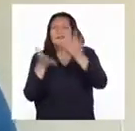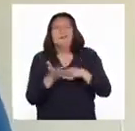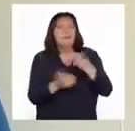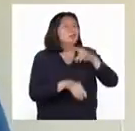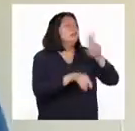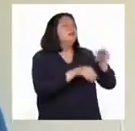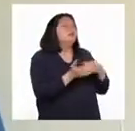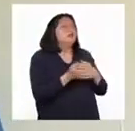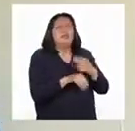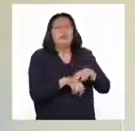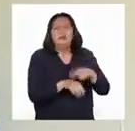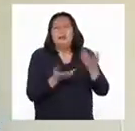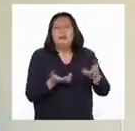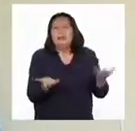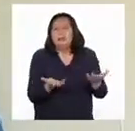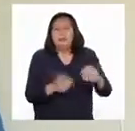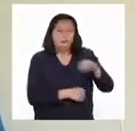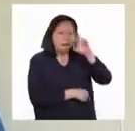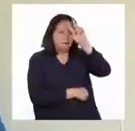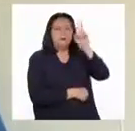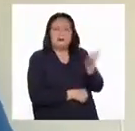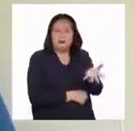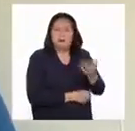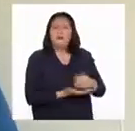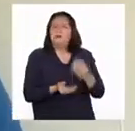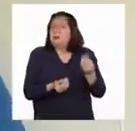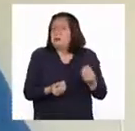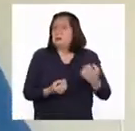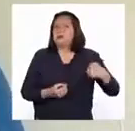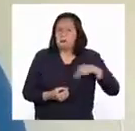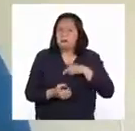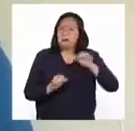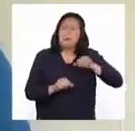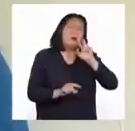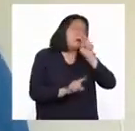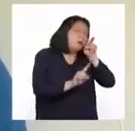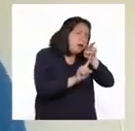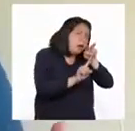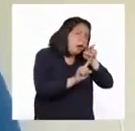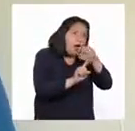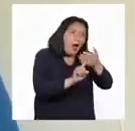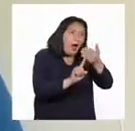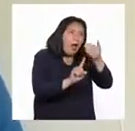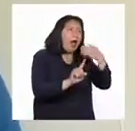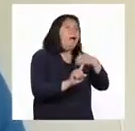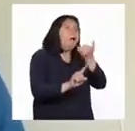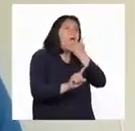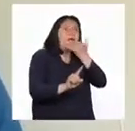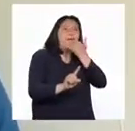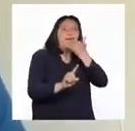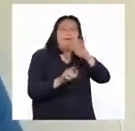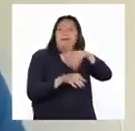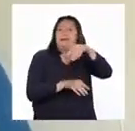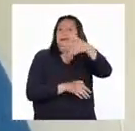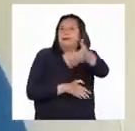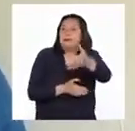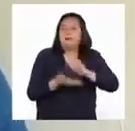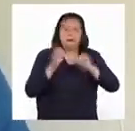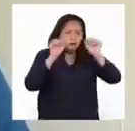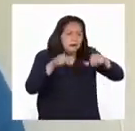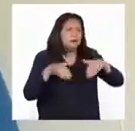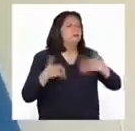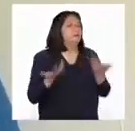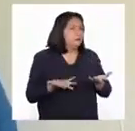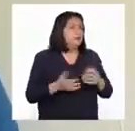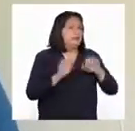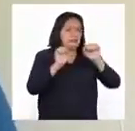fenómenos meteorológicos que ocurren en nuestro país, de manera que podamos advertir anticipadamente la ocurrencia de estos eventos y se puedan